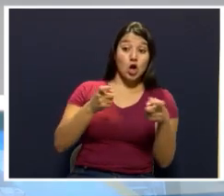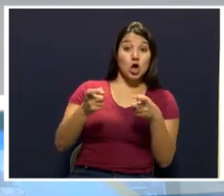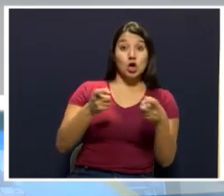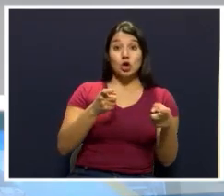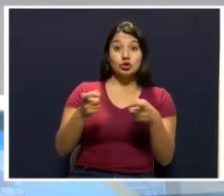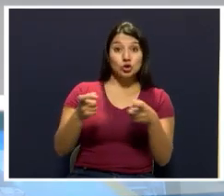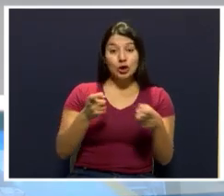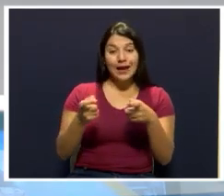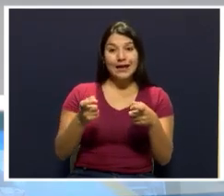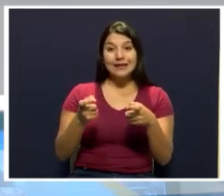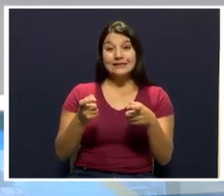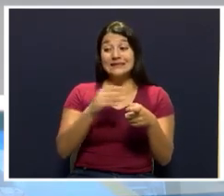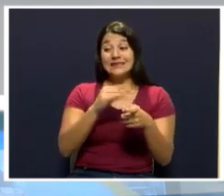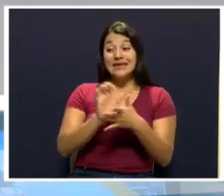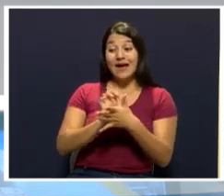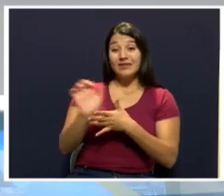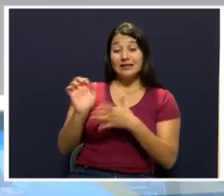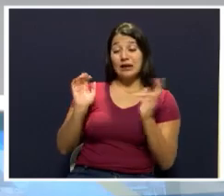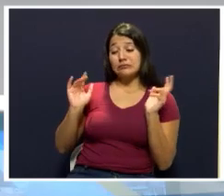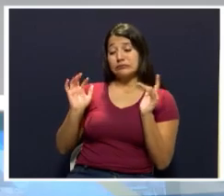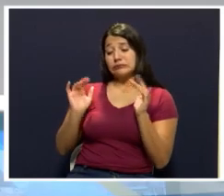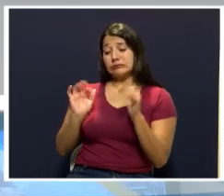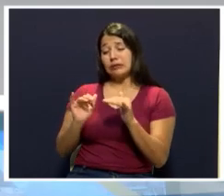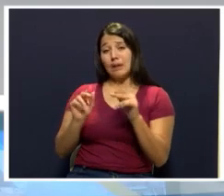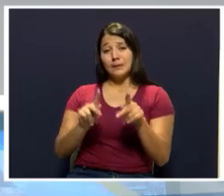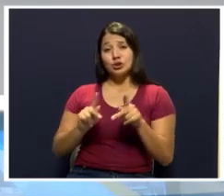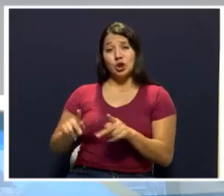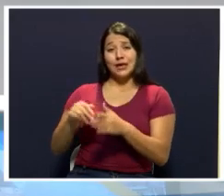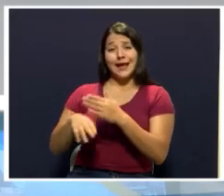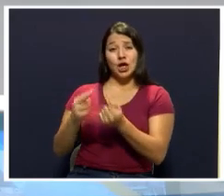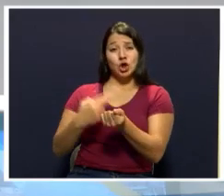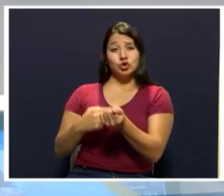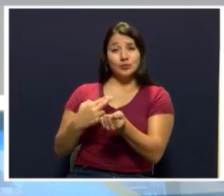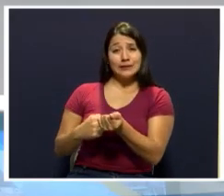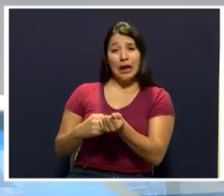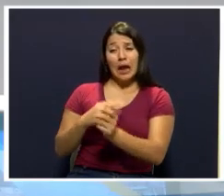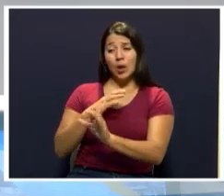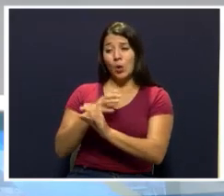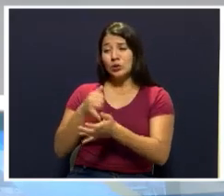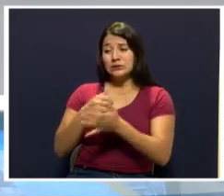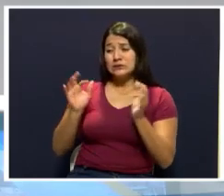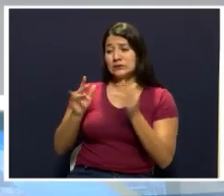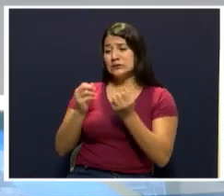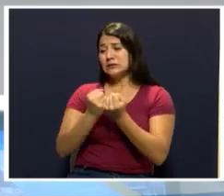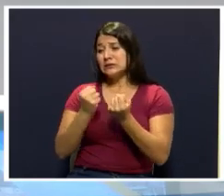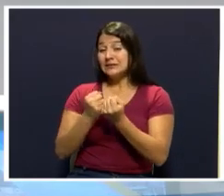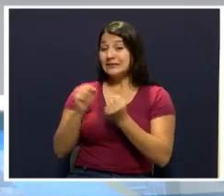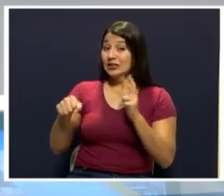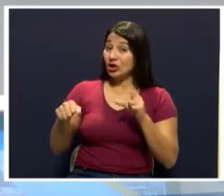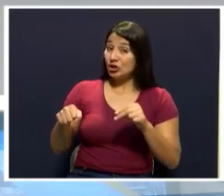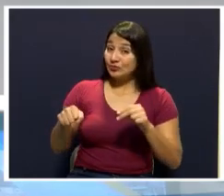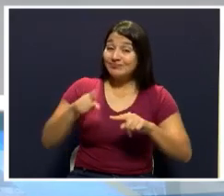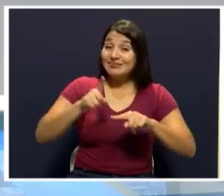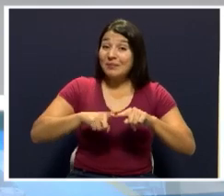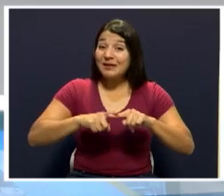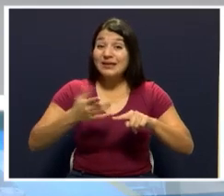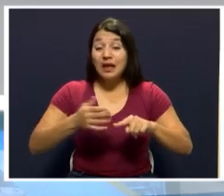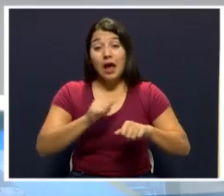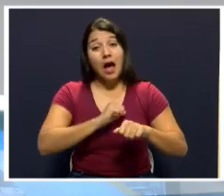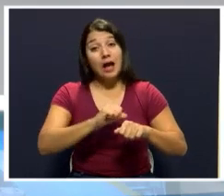la saturación de los hospitales y las salas de cuidados intensivos. Por todos los medios